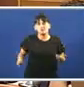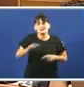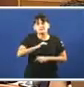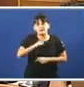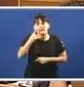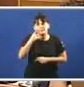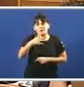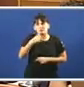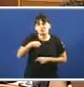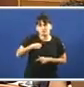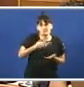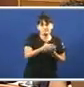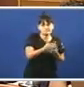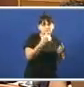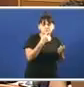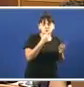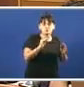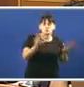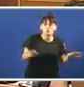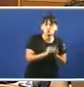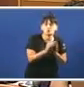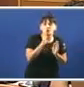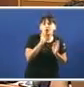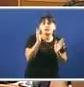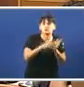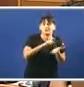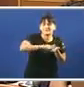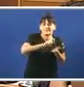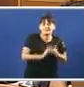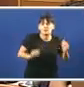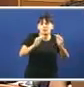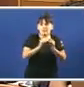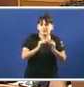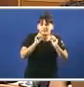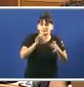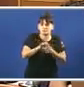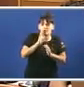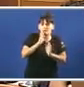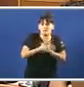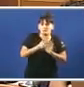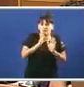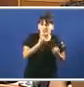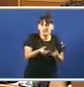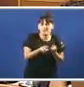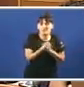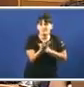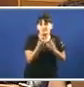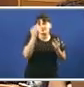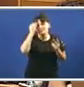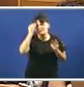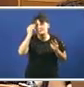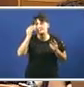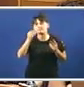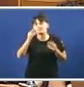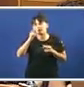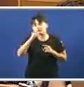pode decir por unha banda, cales son as conclusións que chegou a Secretaría de Igualdade con respecto a estas cifras. Entendemos que haberá estudios